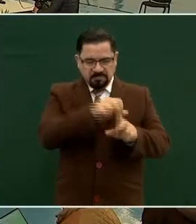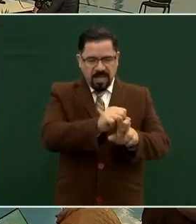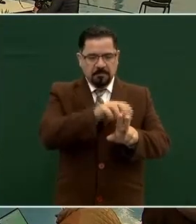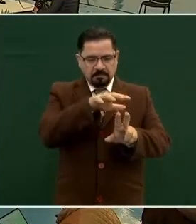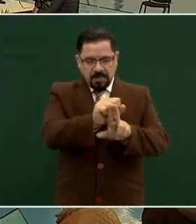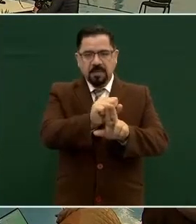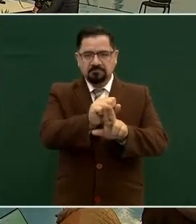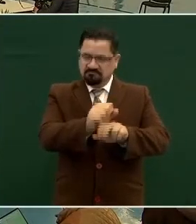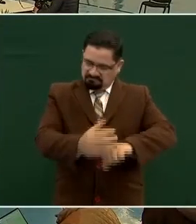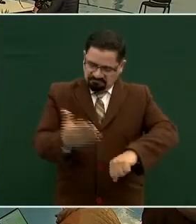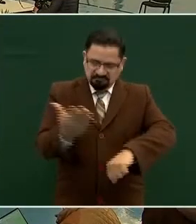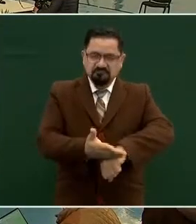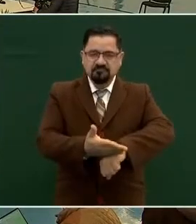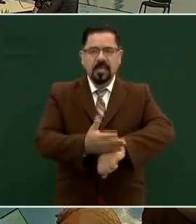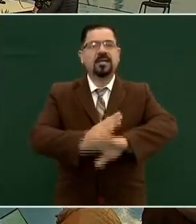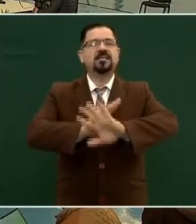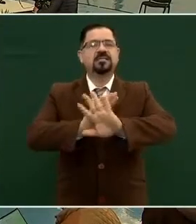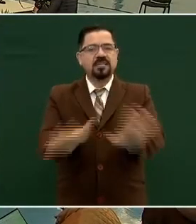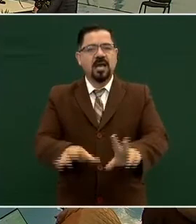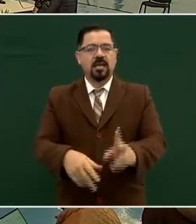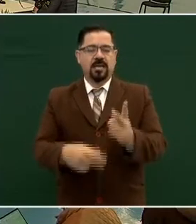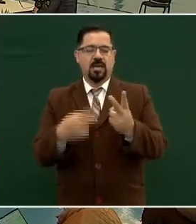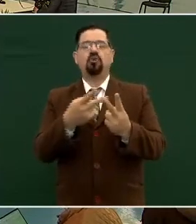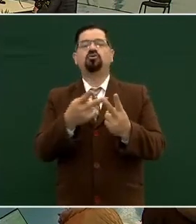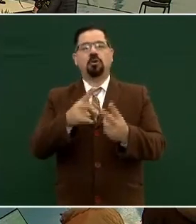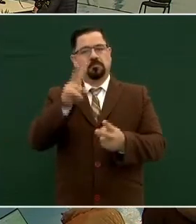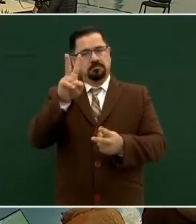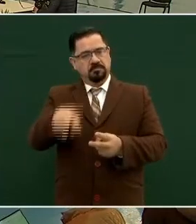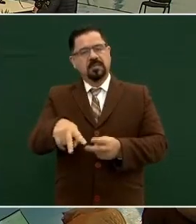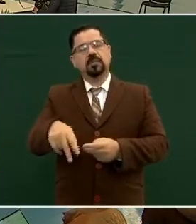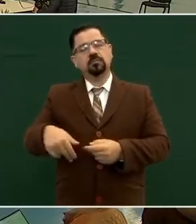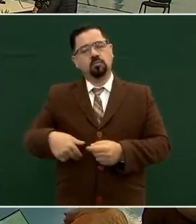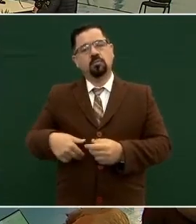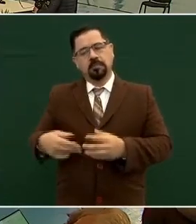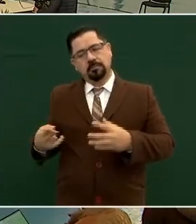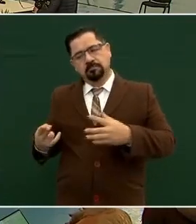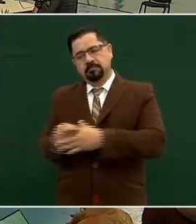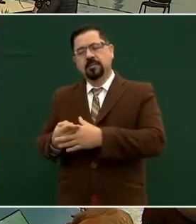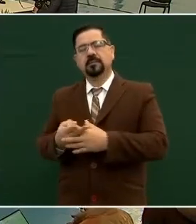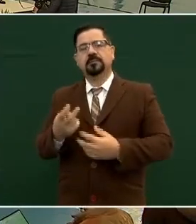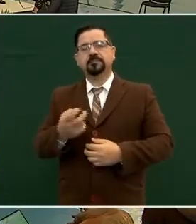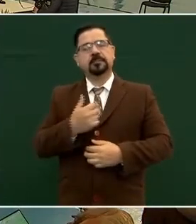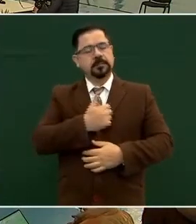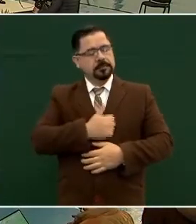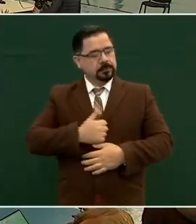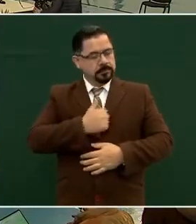dos autores materiales de este hecho lamentable. ¿Sería cuánto?